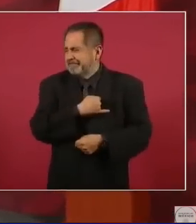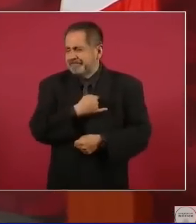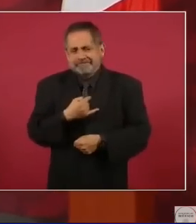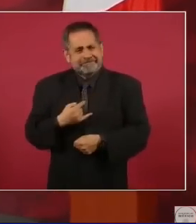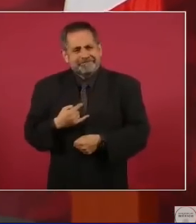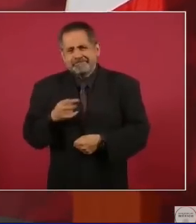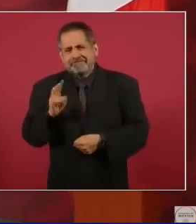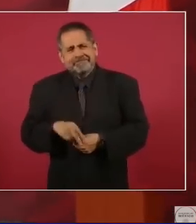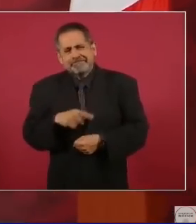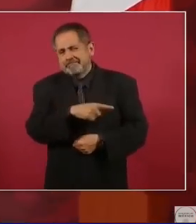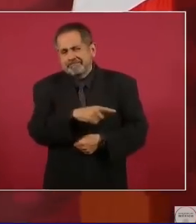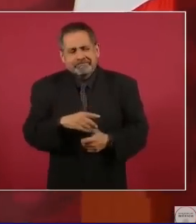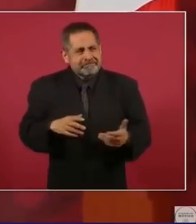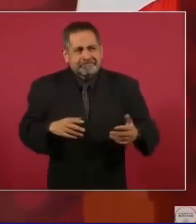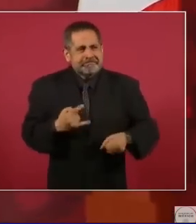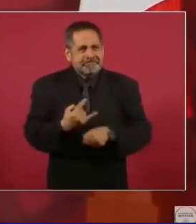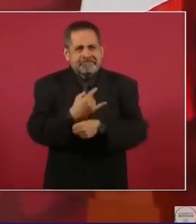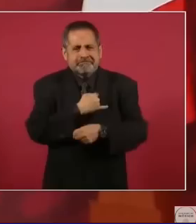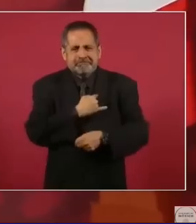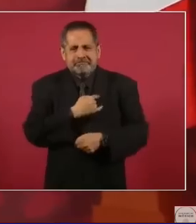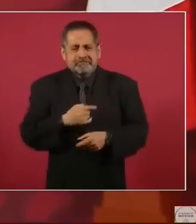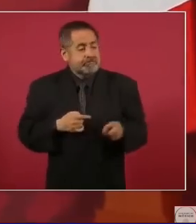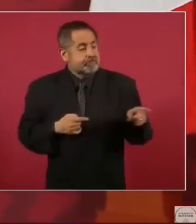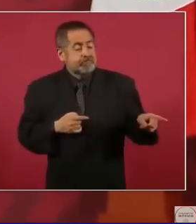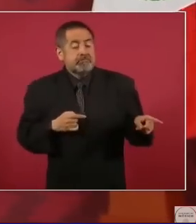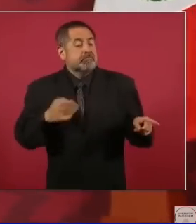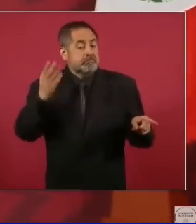porque en ese entonces